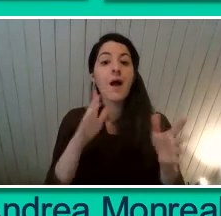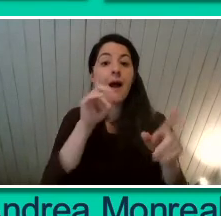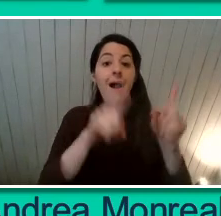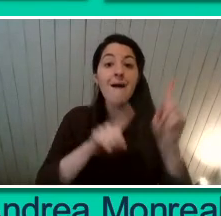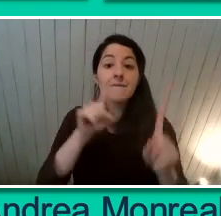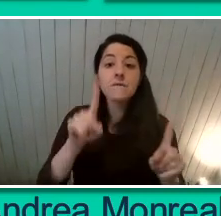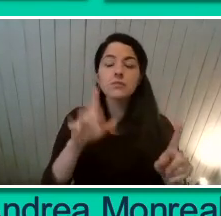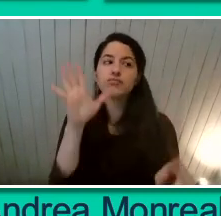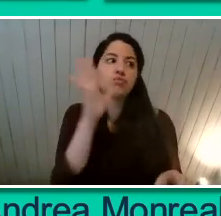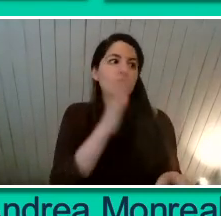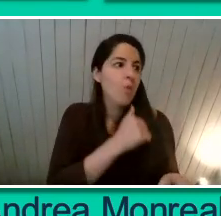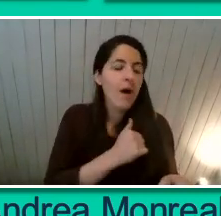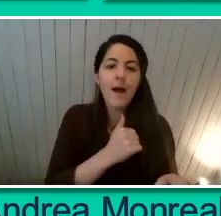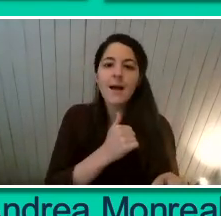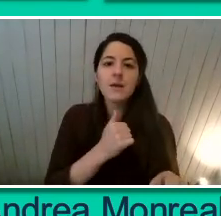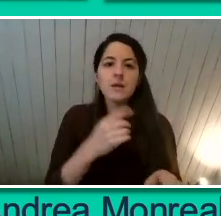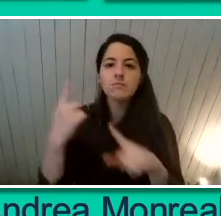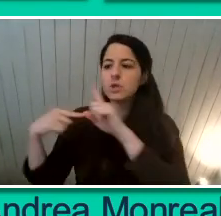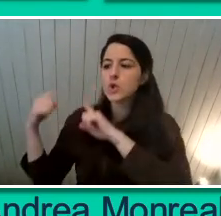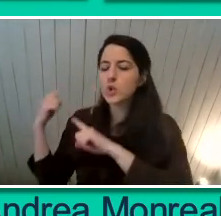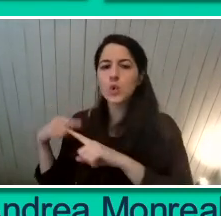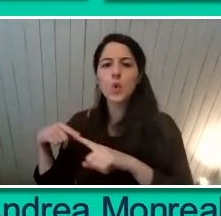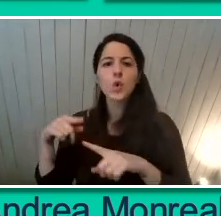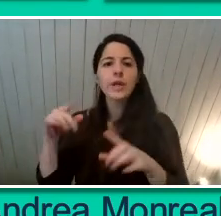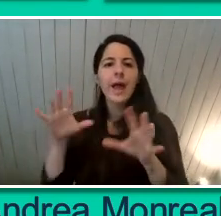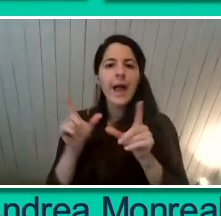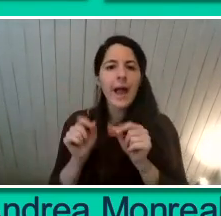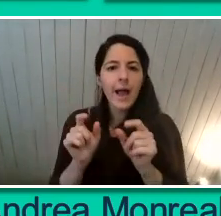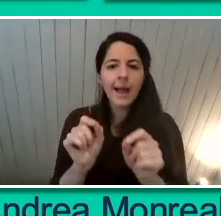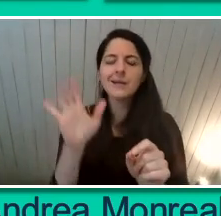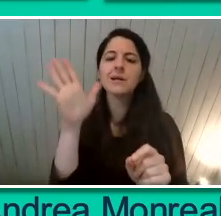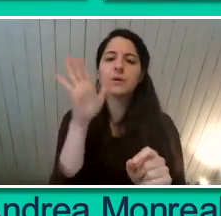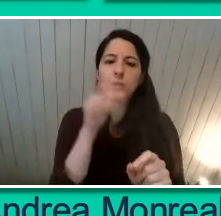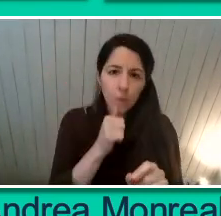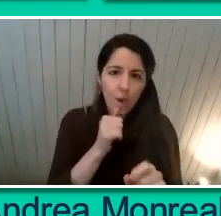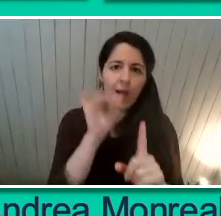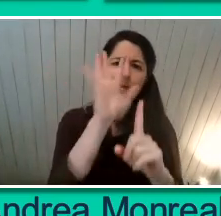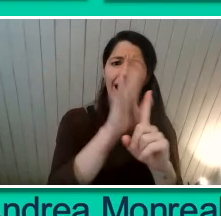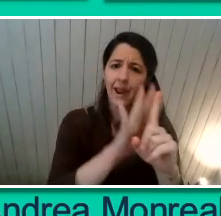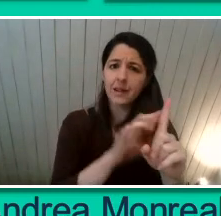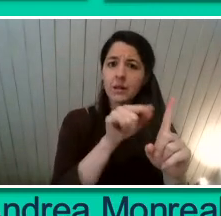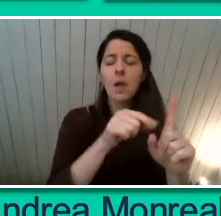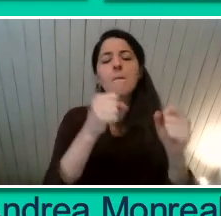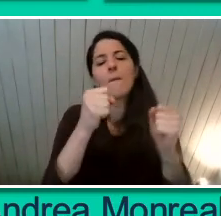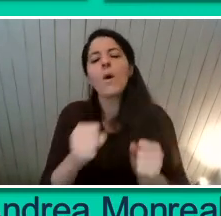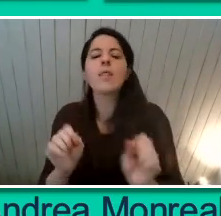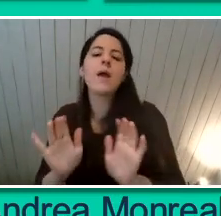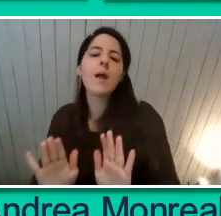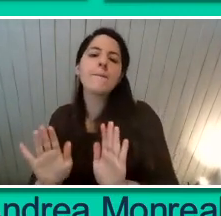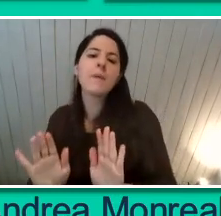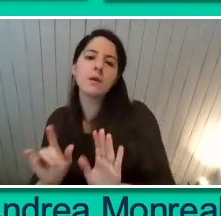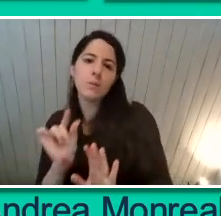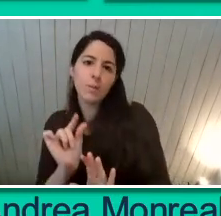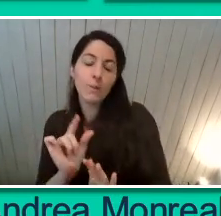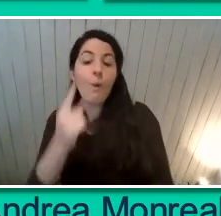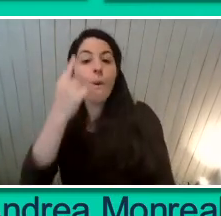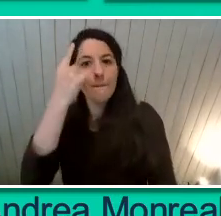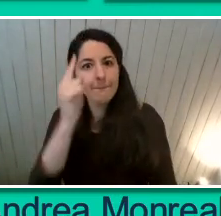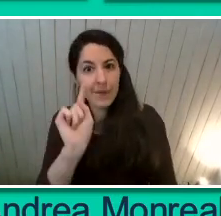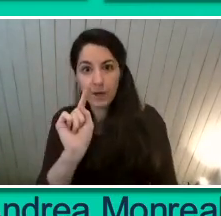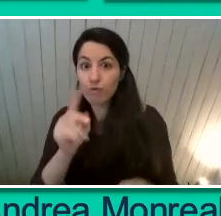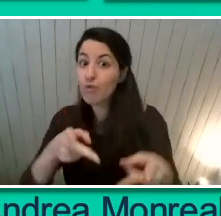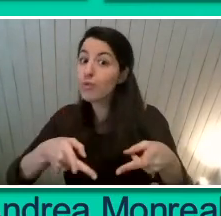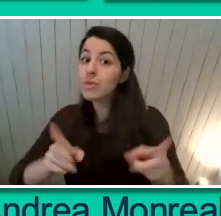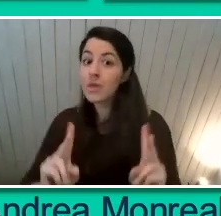un poco para empezar a hacer el test. Ahora, un derecho que tenemos todas las personas es